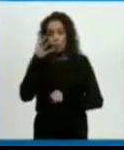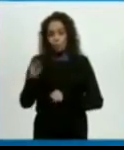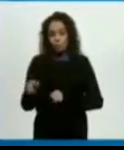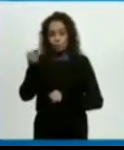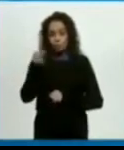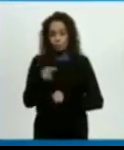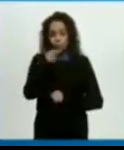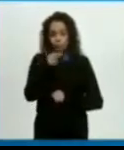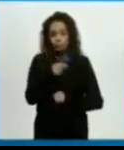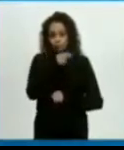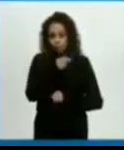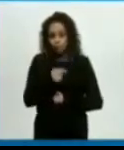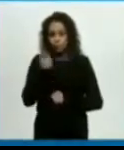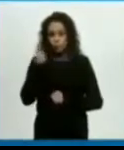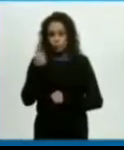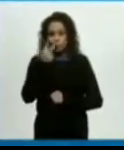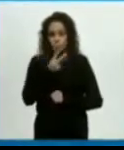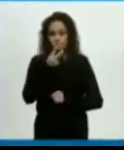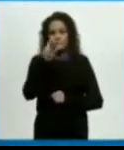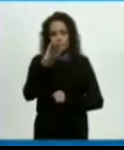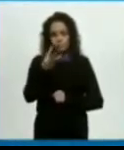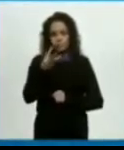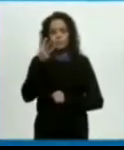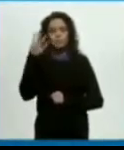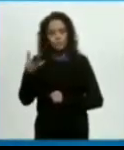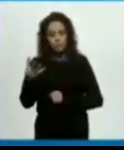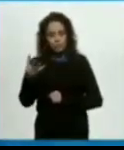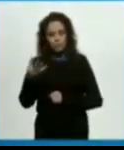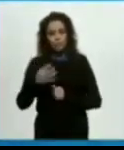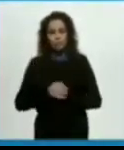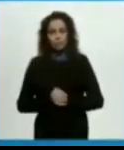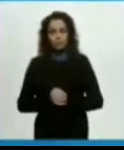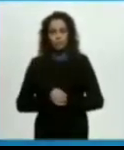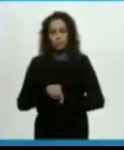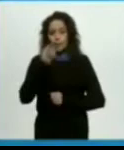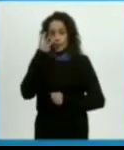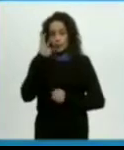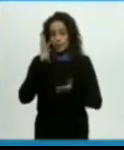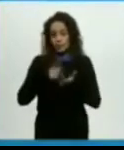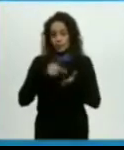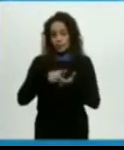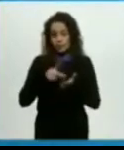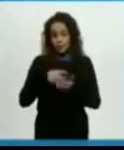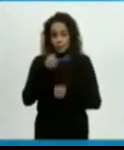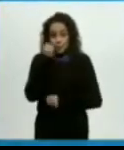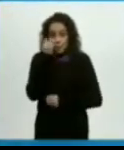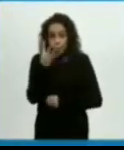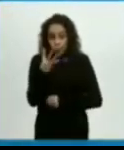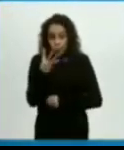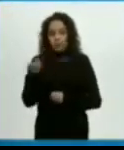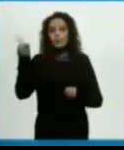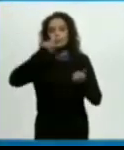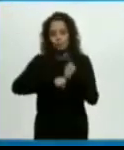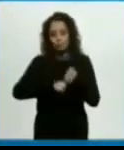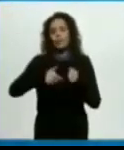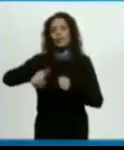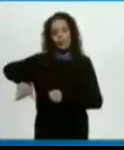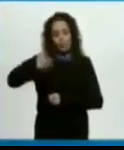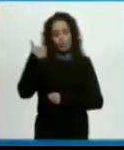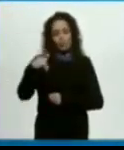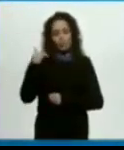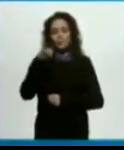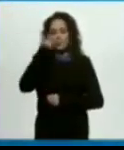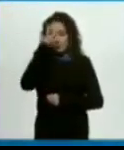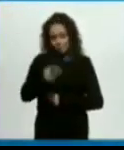serían 1, 2, 3, 4, es decir, 3 veces el 4, que es un 12, y efectivamente